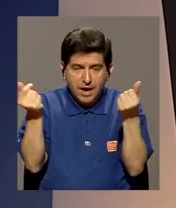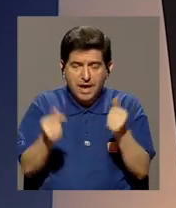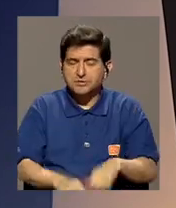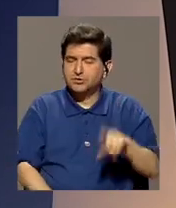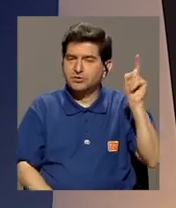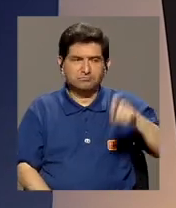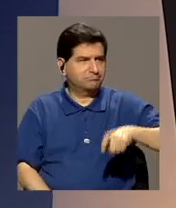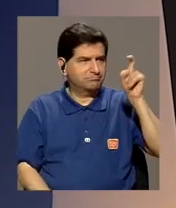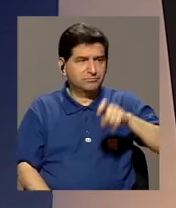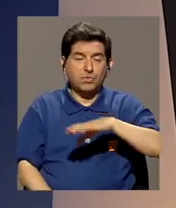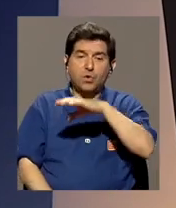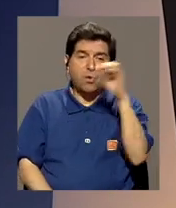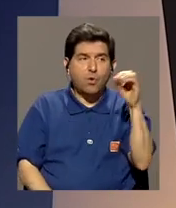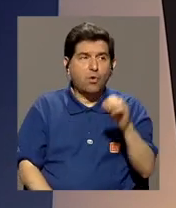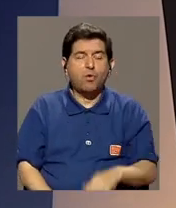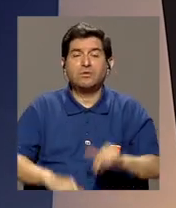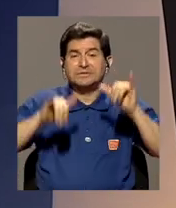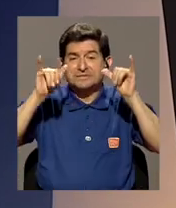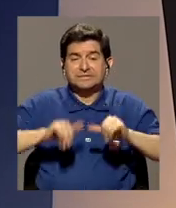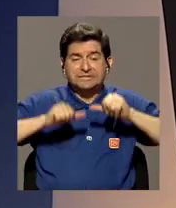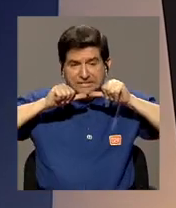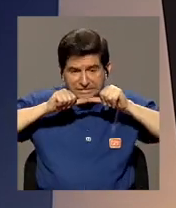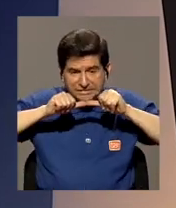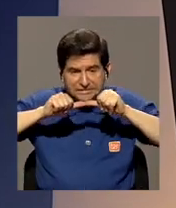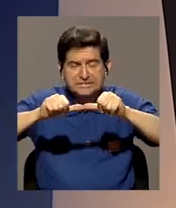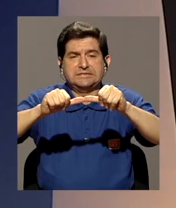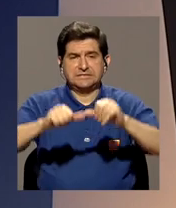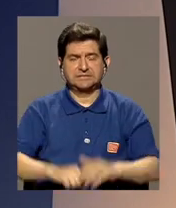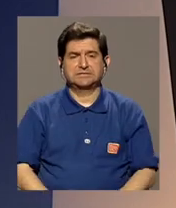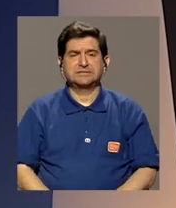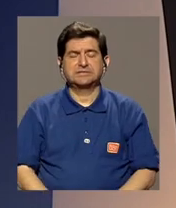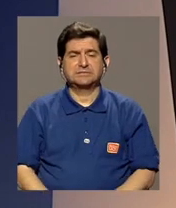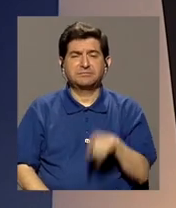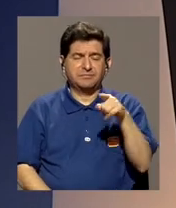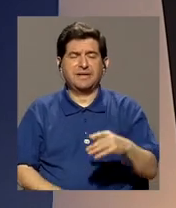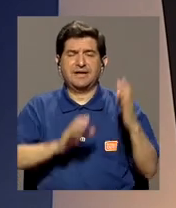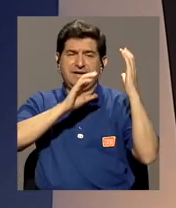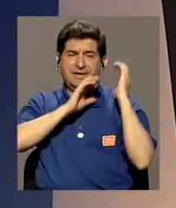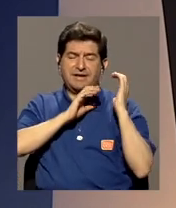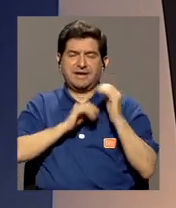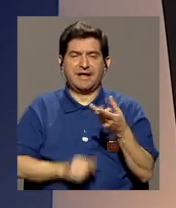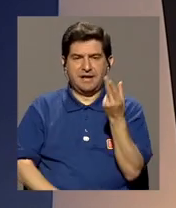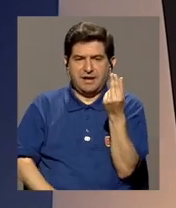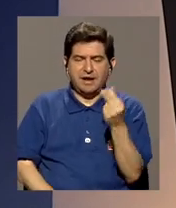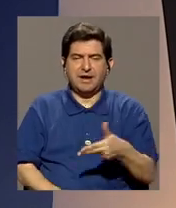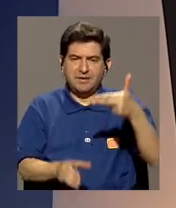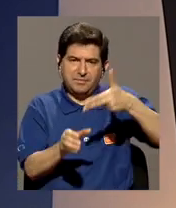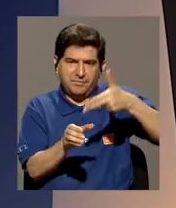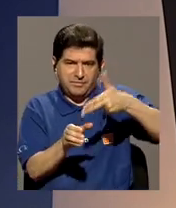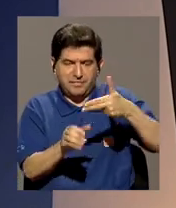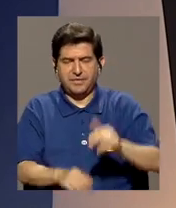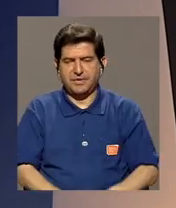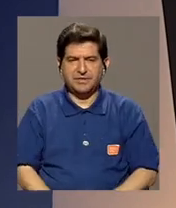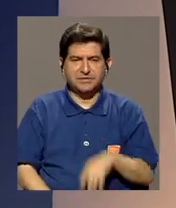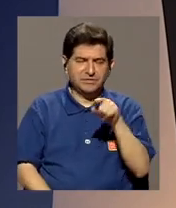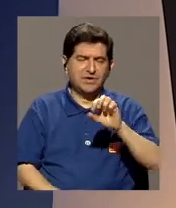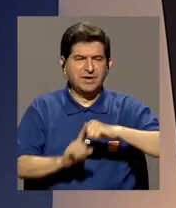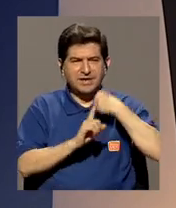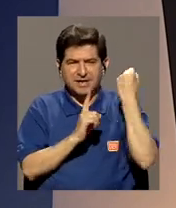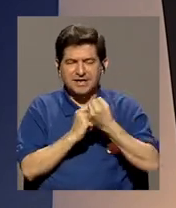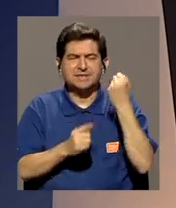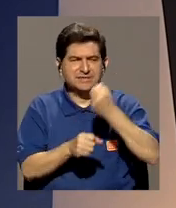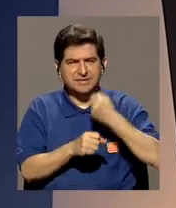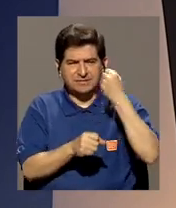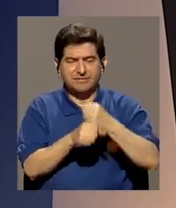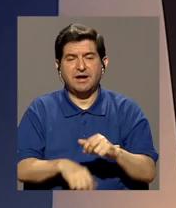innecesario o permanente y recargando el precio de los combustibles porque ahí